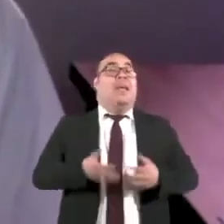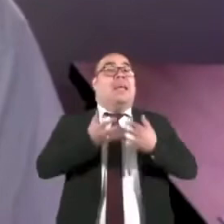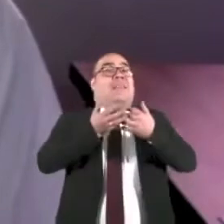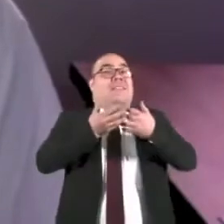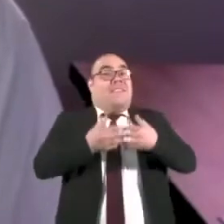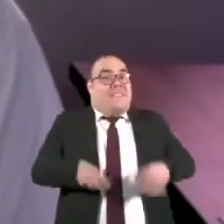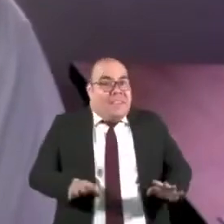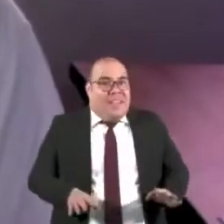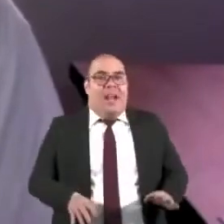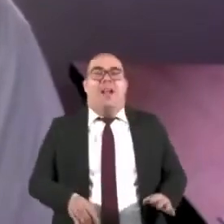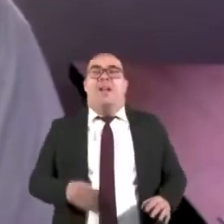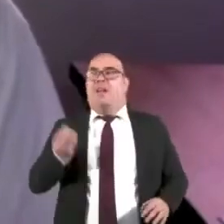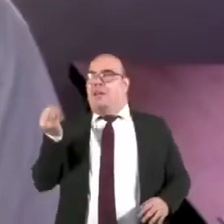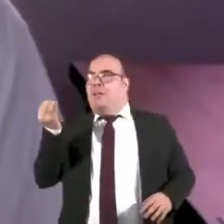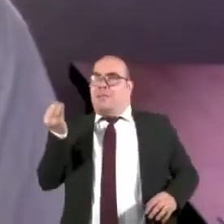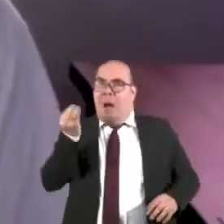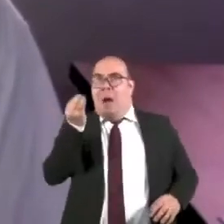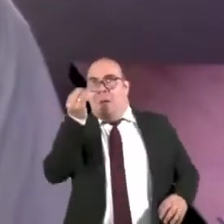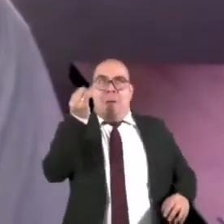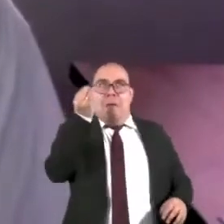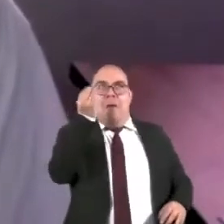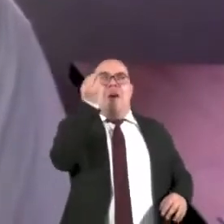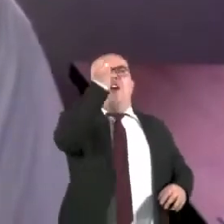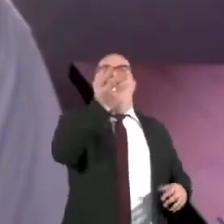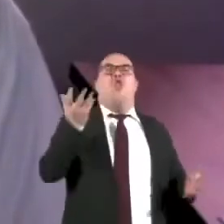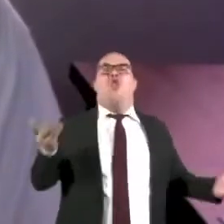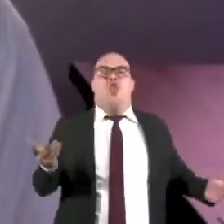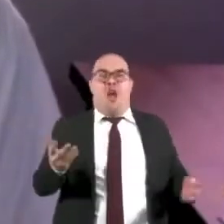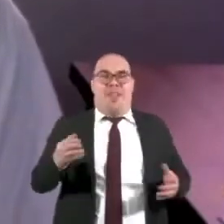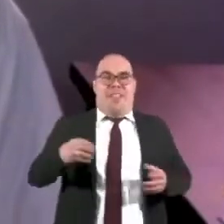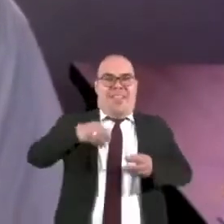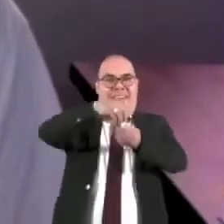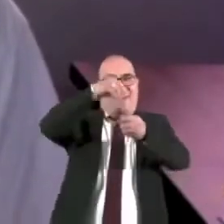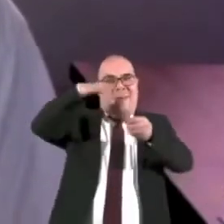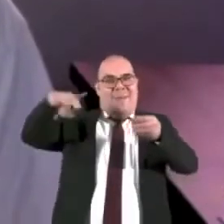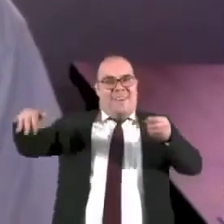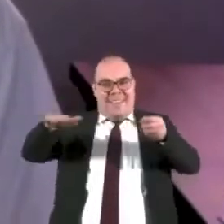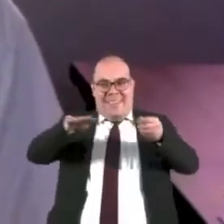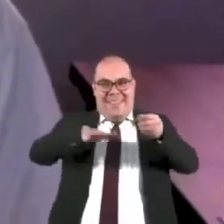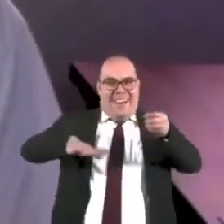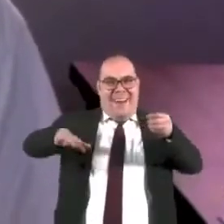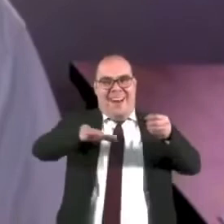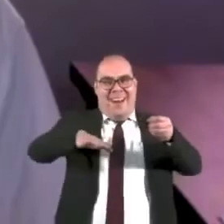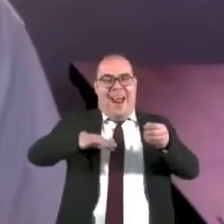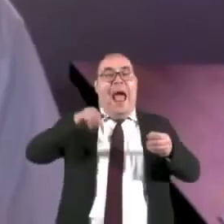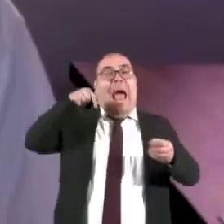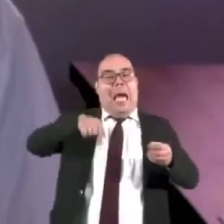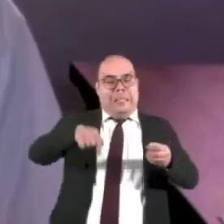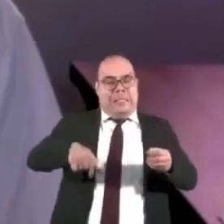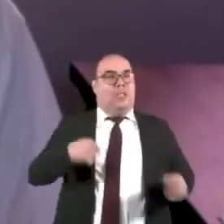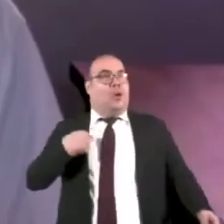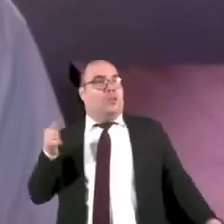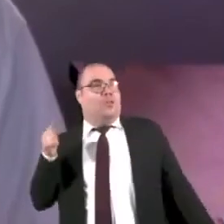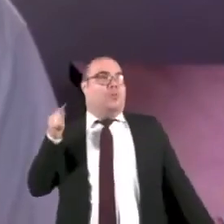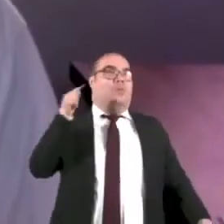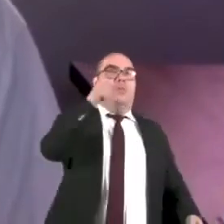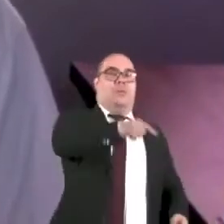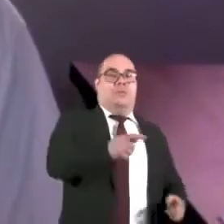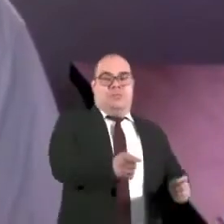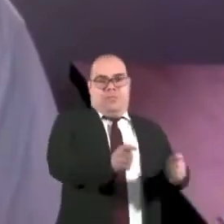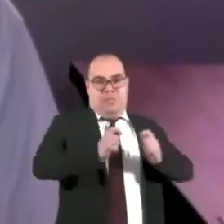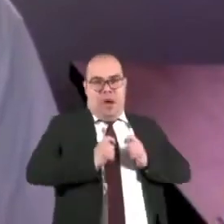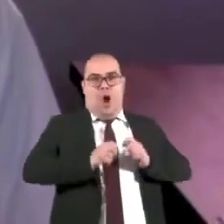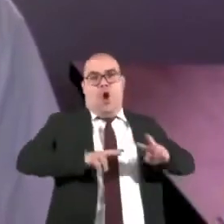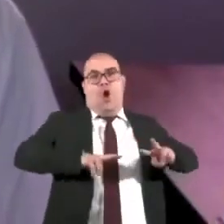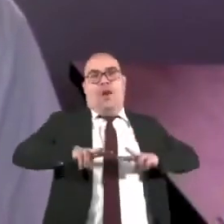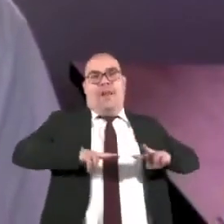Medio, después de la octava conferencia me destinan ya como coordinador de las actividades del Magdalena Medio, de esos frentes